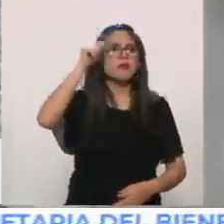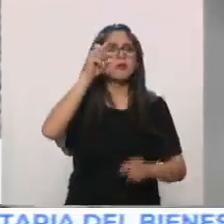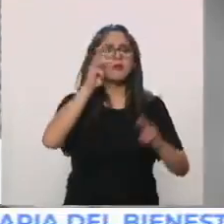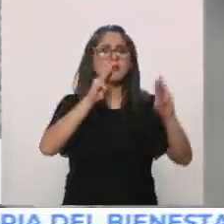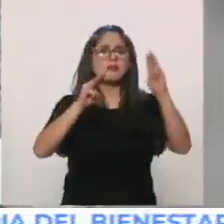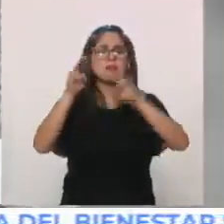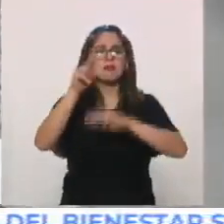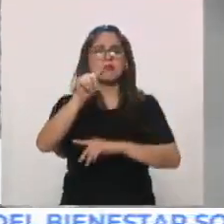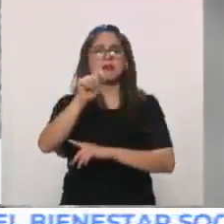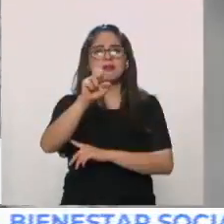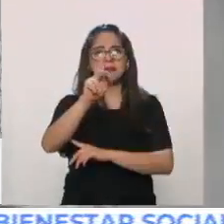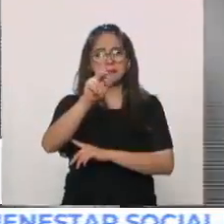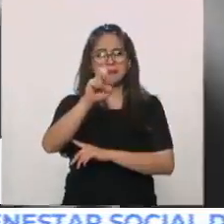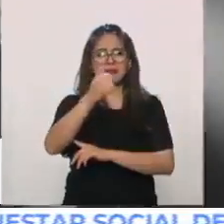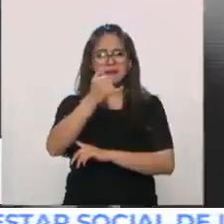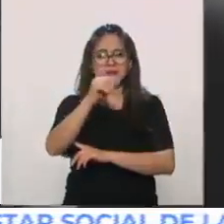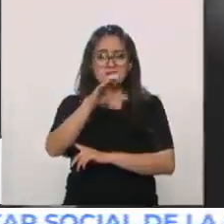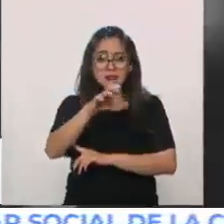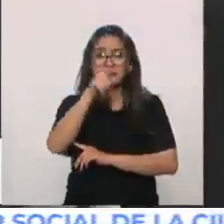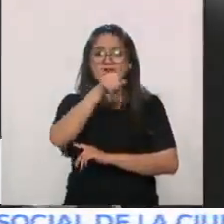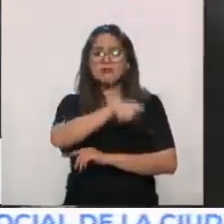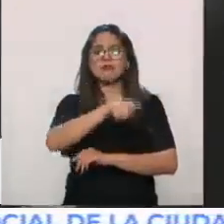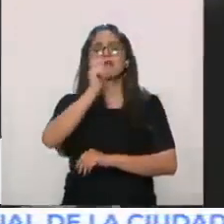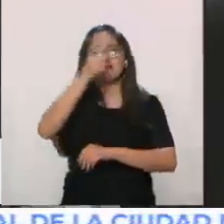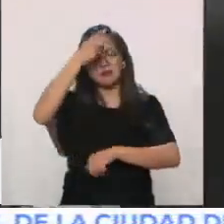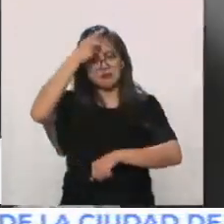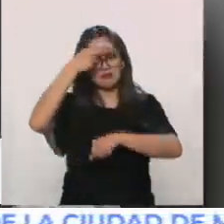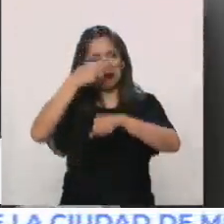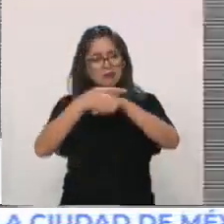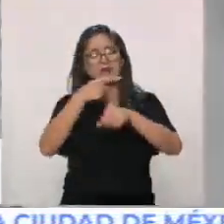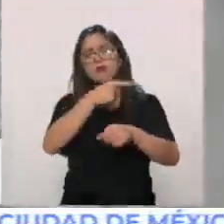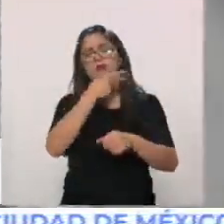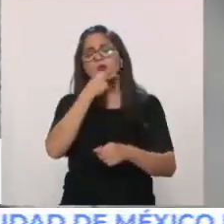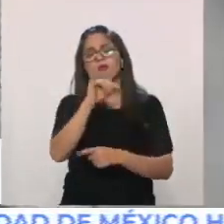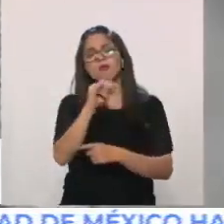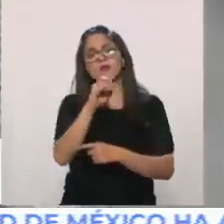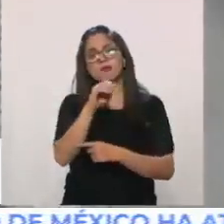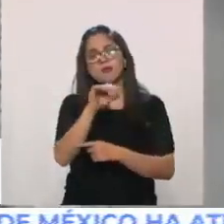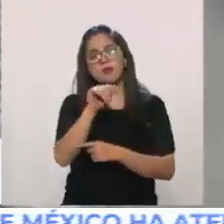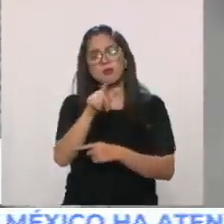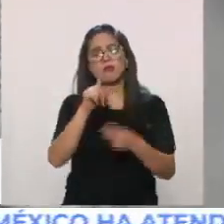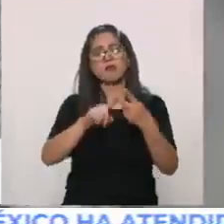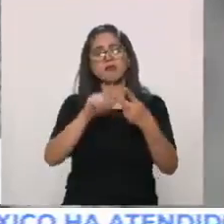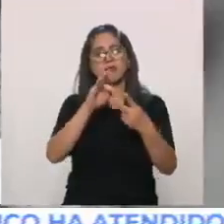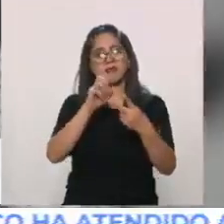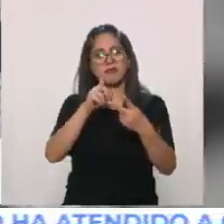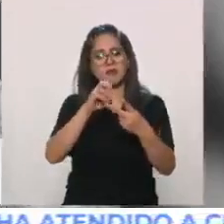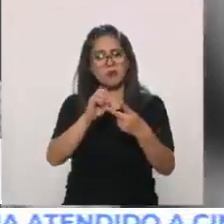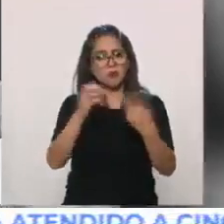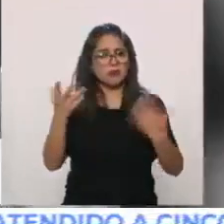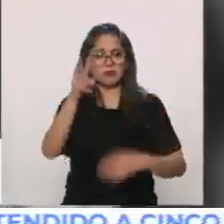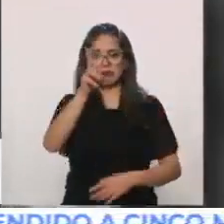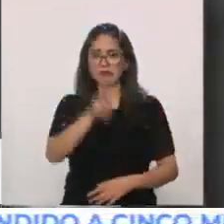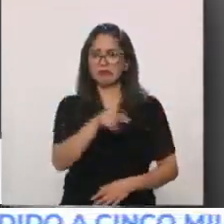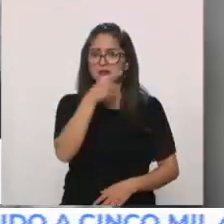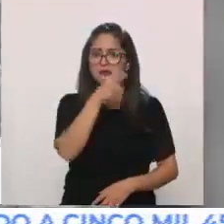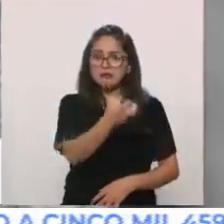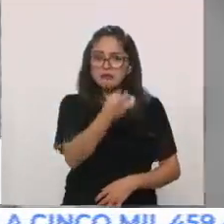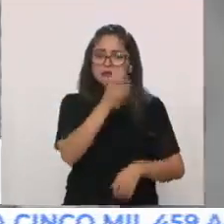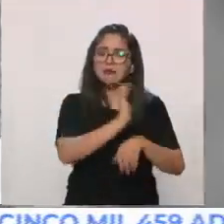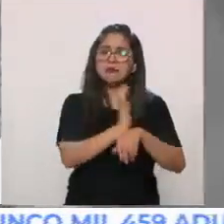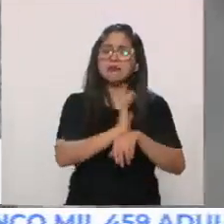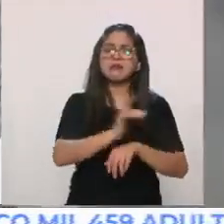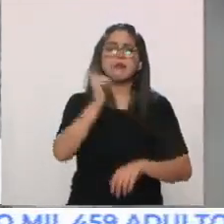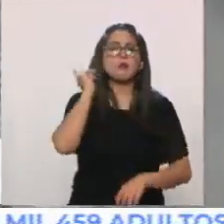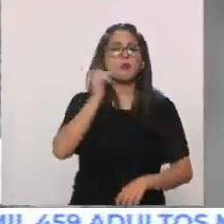una película dirigida por Carlos E. González, José Manuel Ramos y Fernando Sayago. Yo se las recomiendo